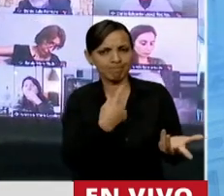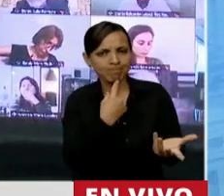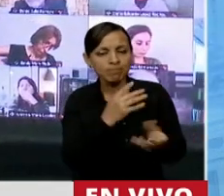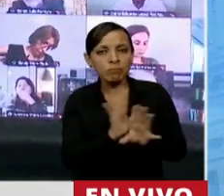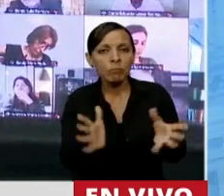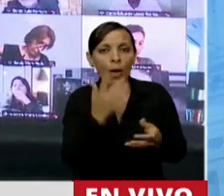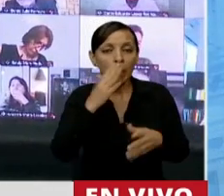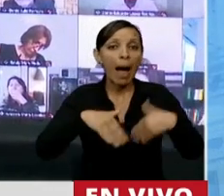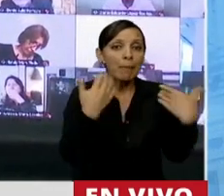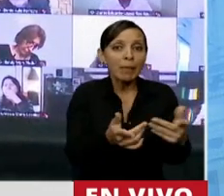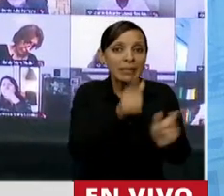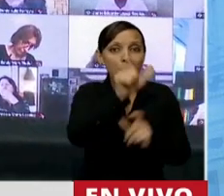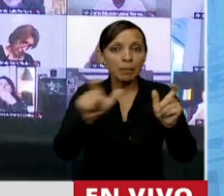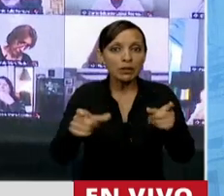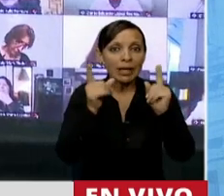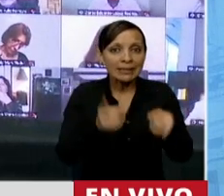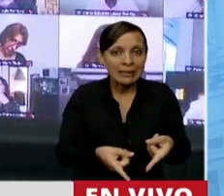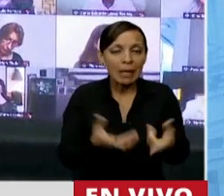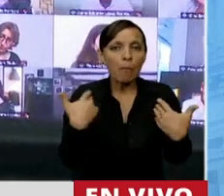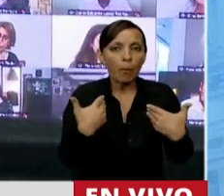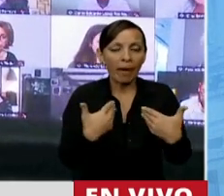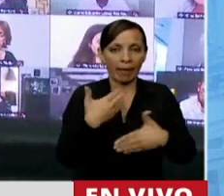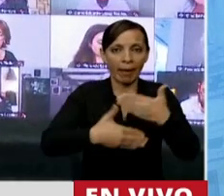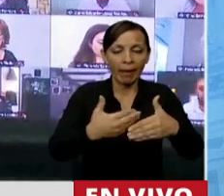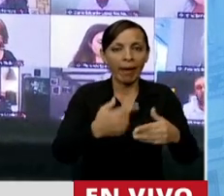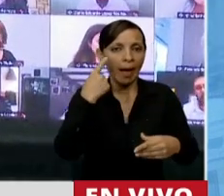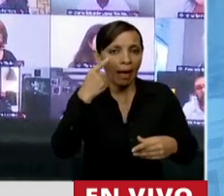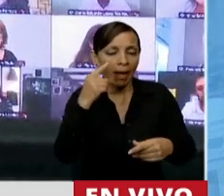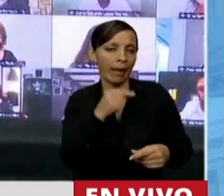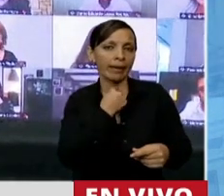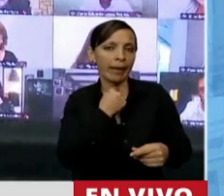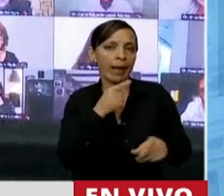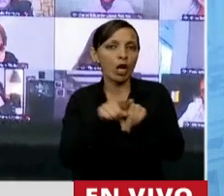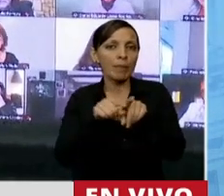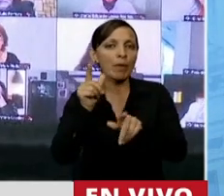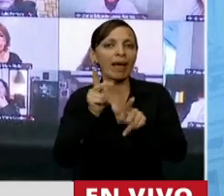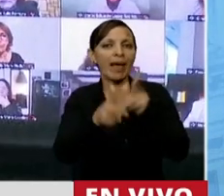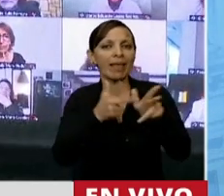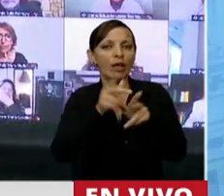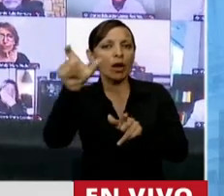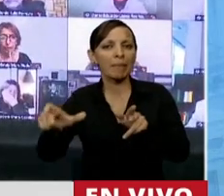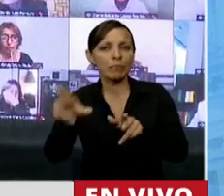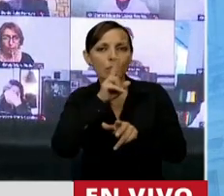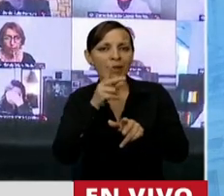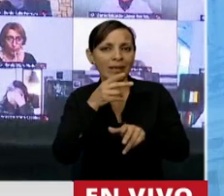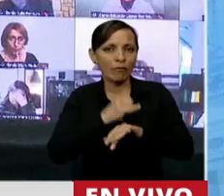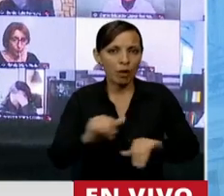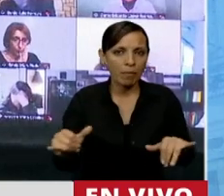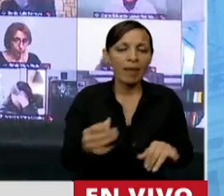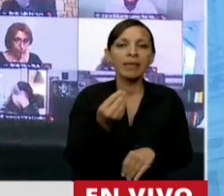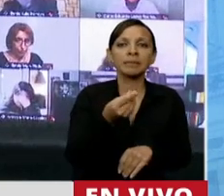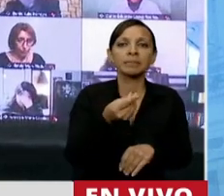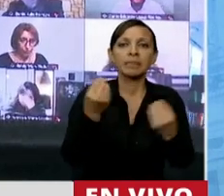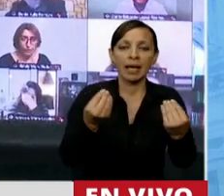después son aprovechados por los que pueden puntualmente tener la intención que la miembro informante planteaba, quemar,